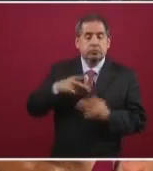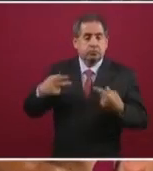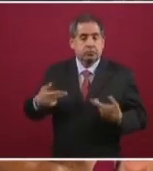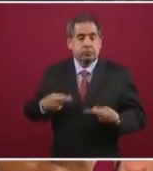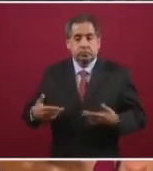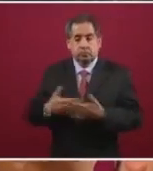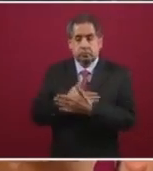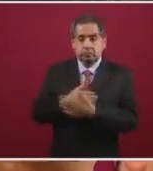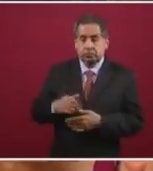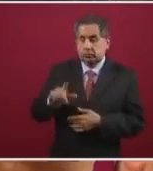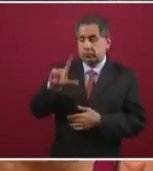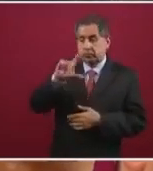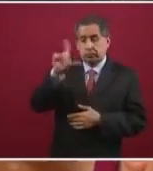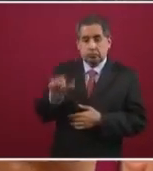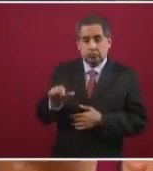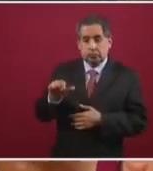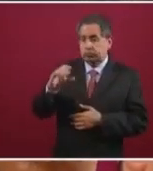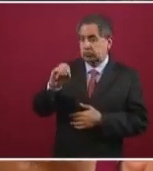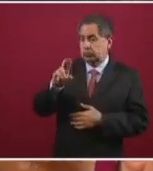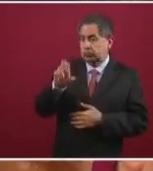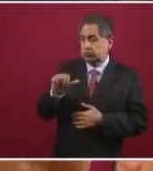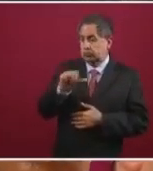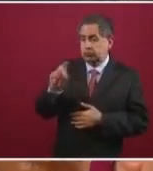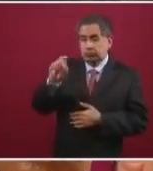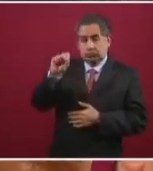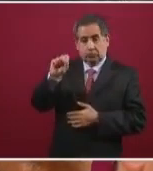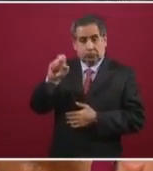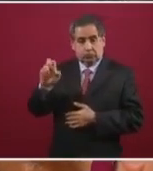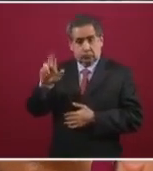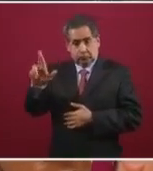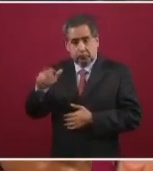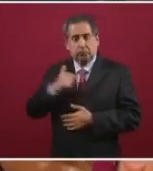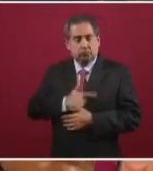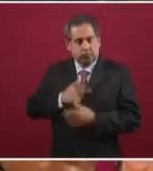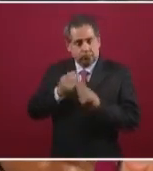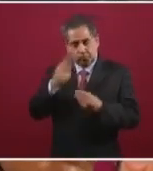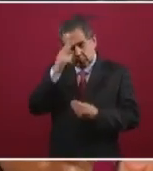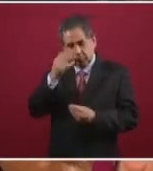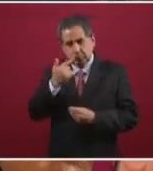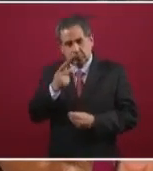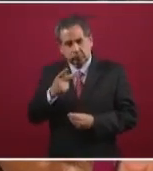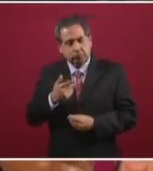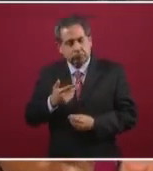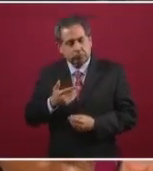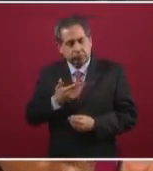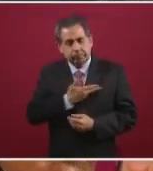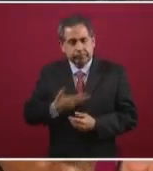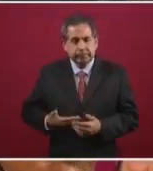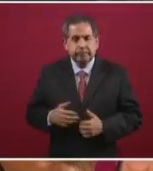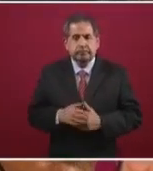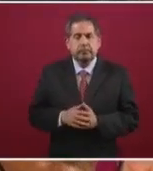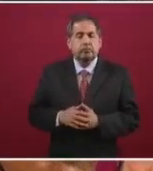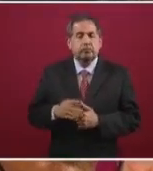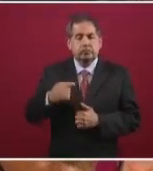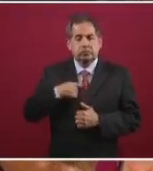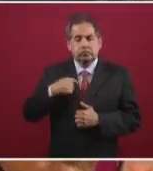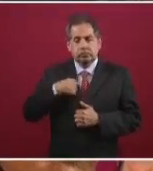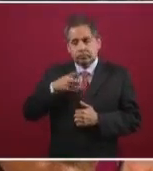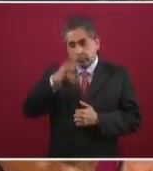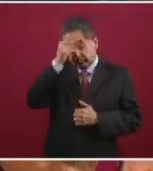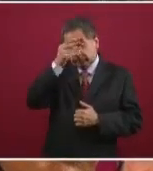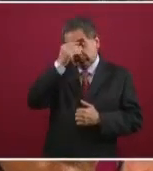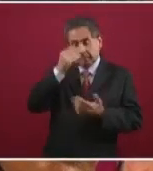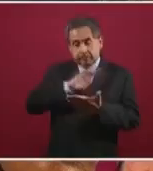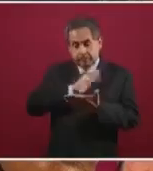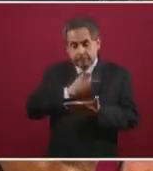y nos gusta mucho México y su presidente. Por eso yo aprendí español